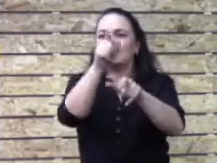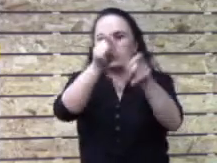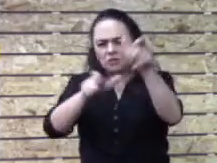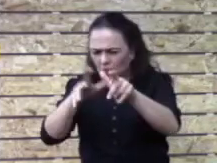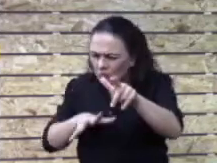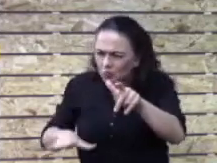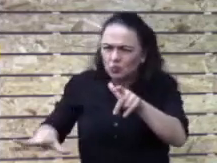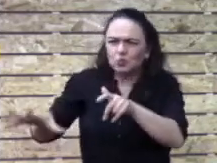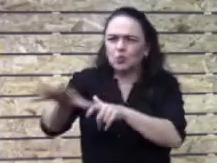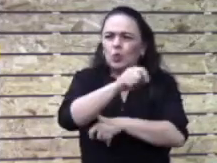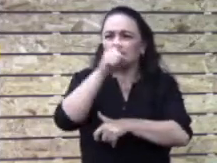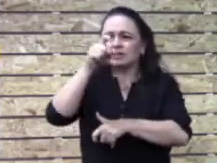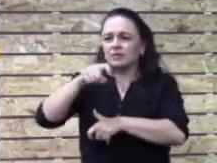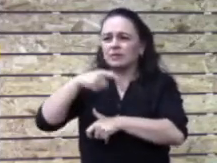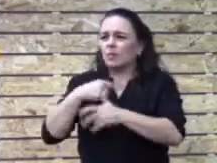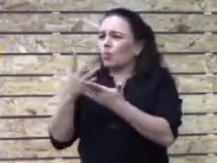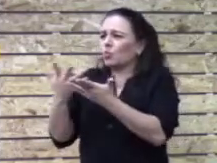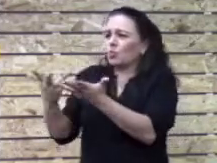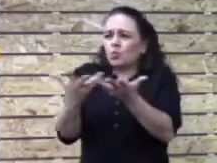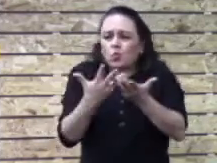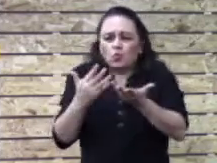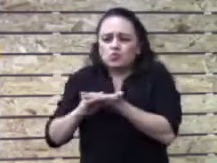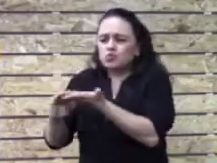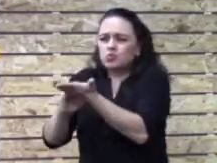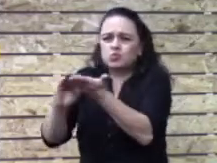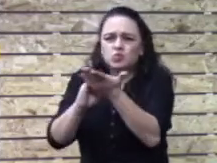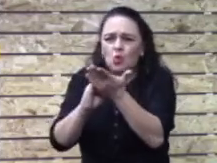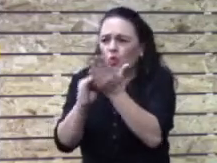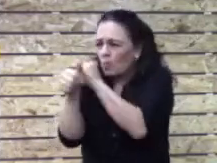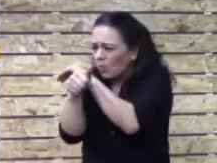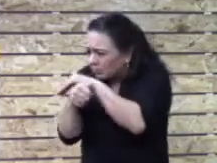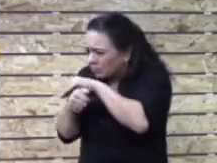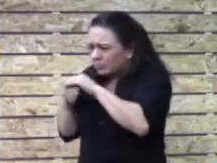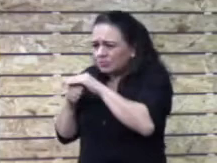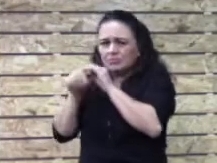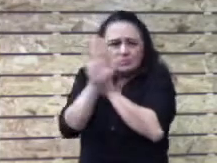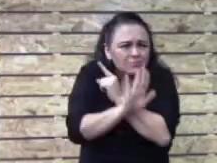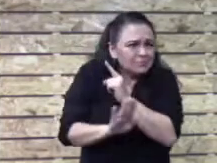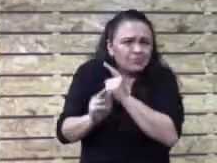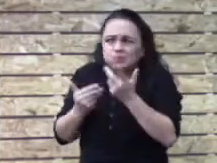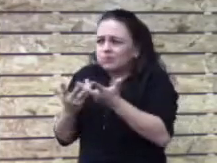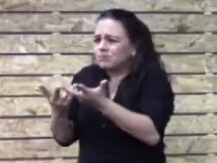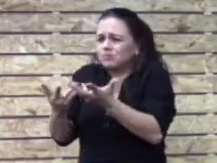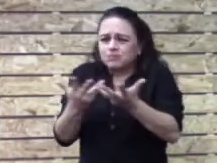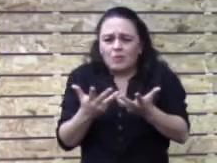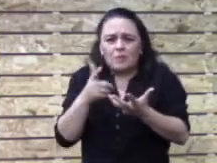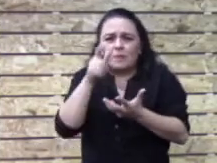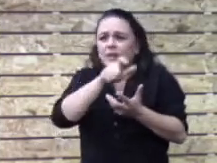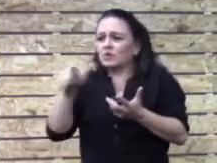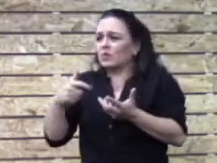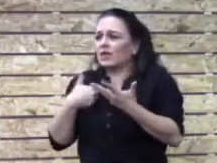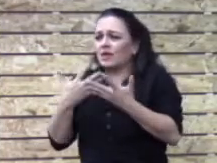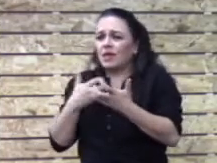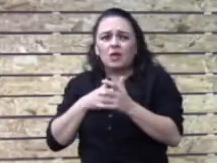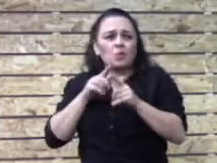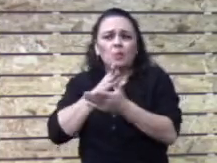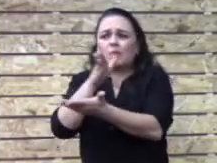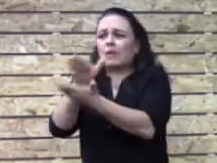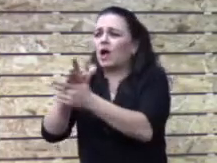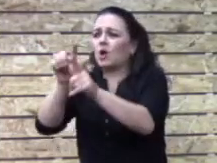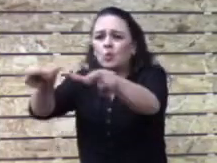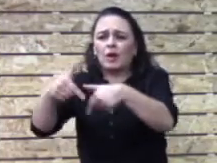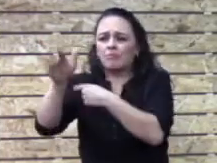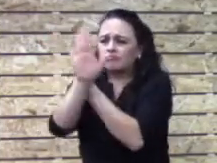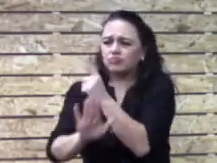todas buscamos alguna clase de refugio, alguna clase de esperanza. Queremos ir a un lugar donde ser